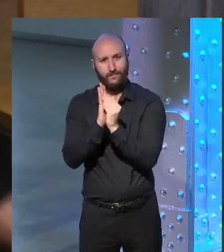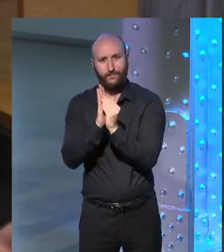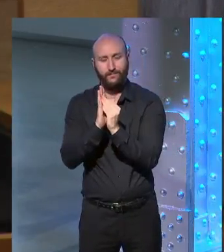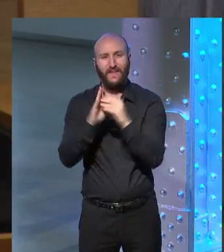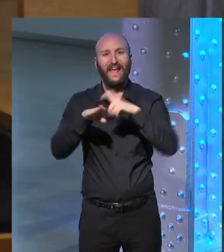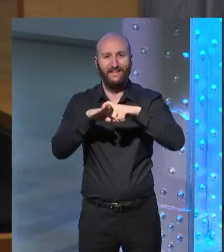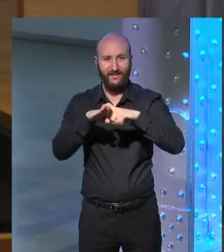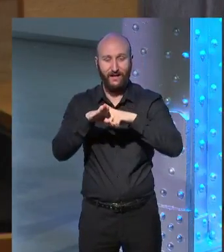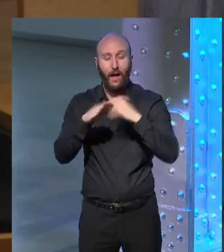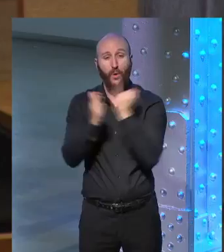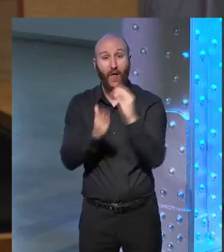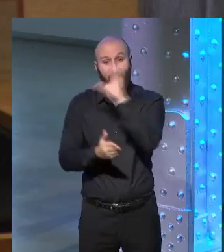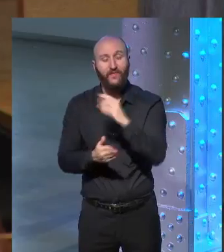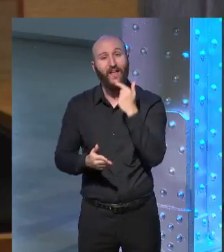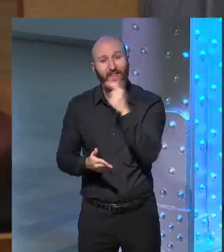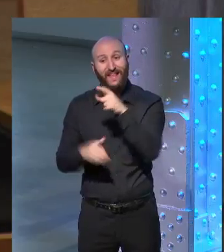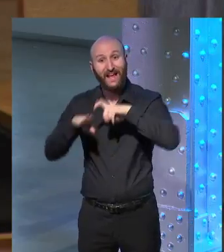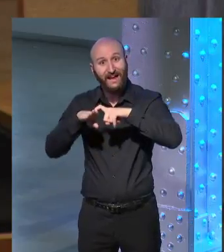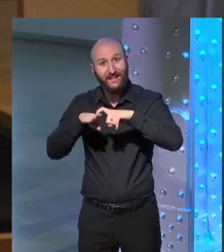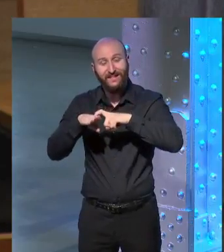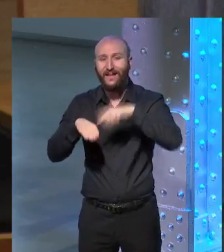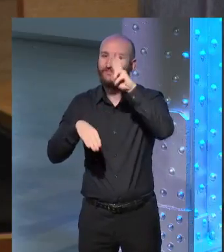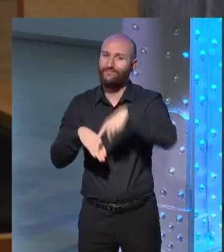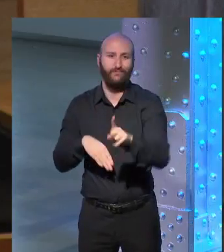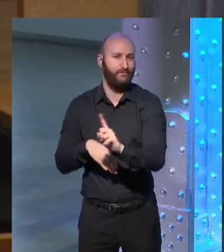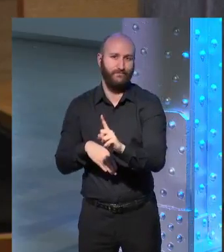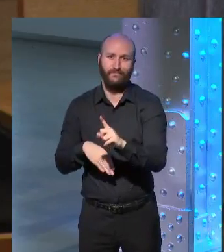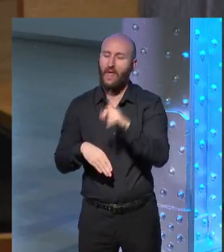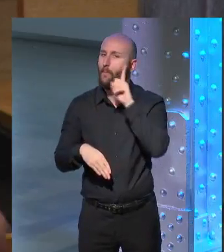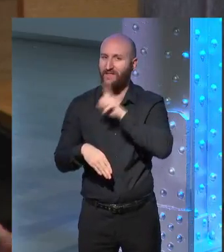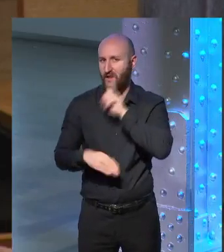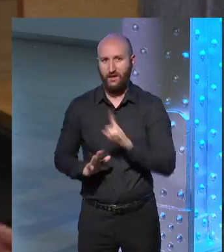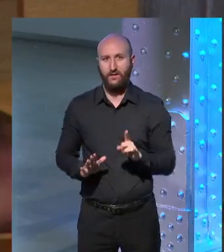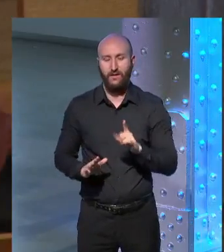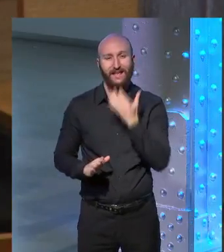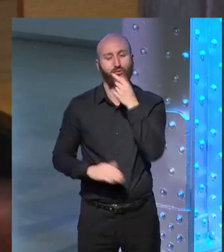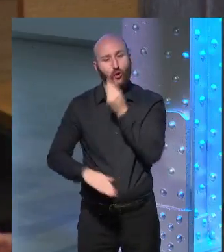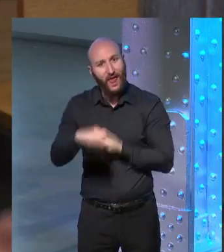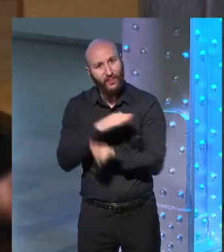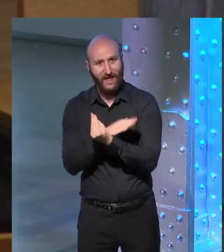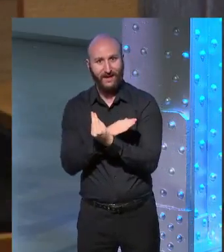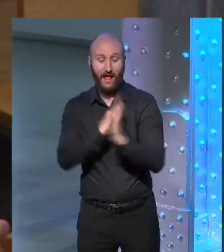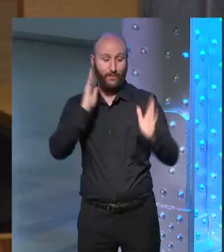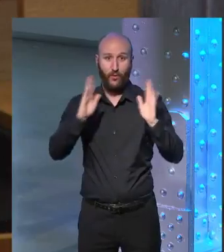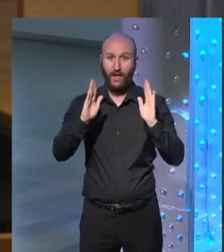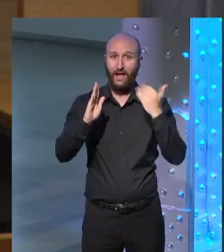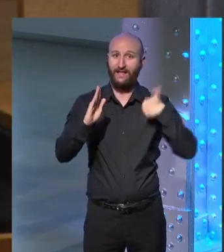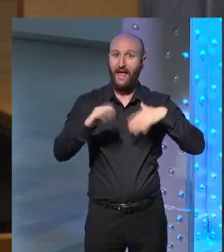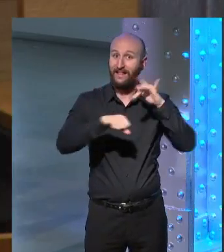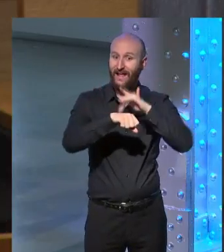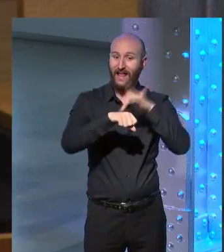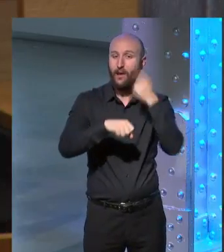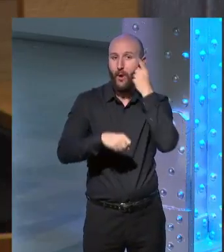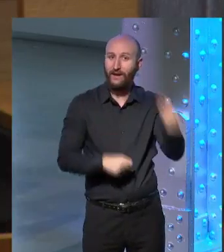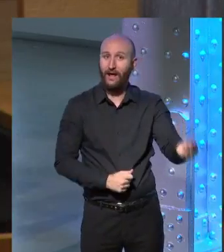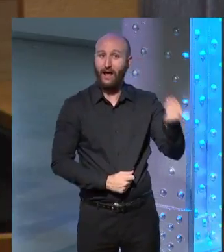La evidencia científica dice que esas características no son ciertas. Es decir, alguien que haya nacido en la sociedad digital con un dispositivo en la mano